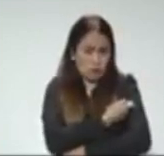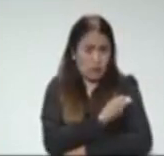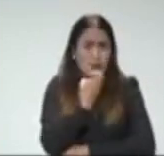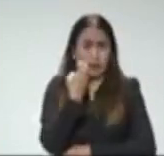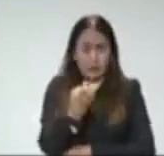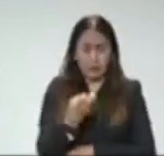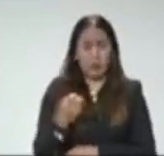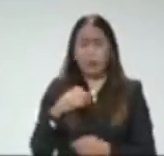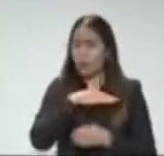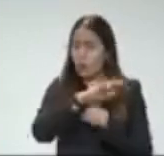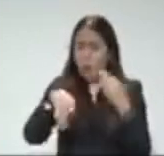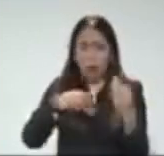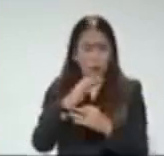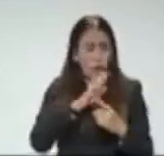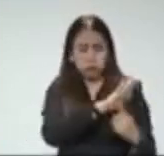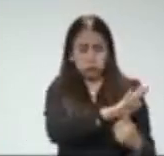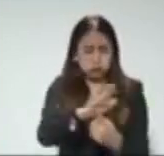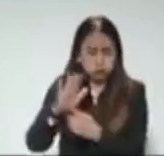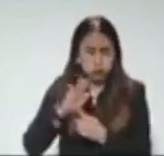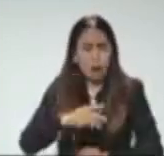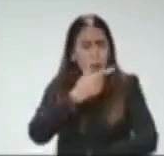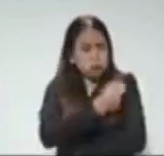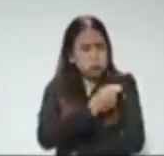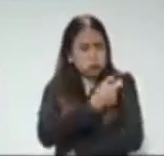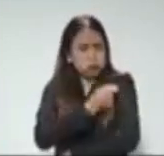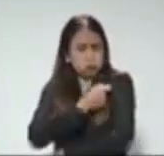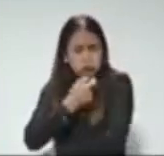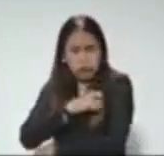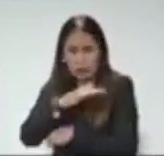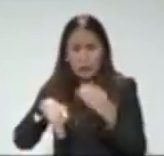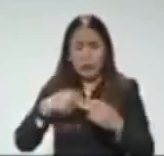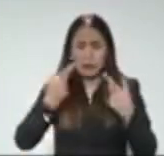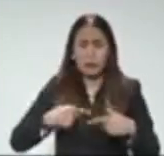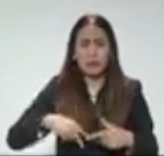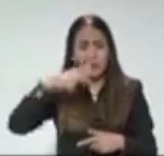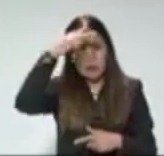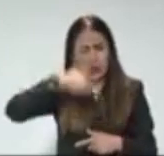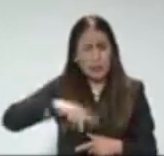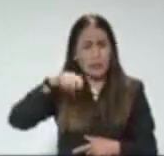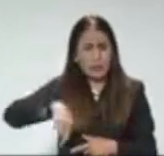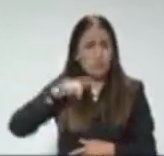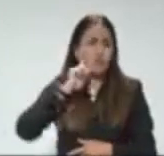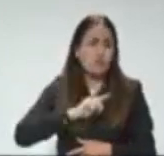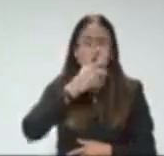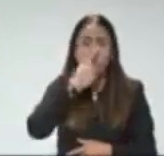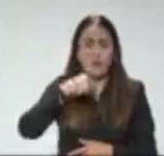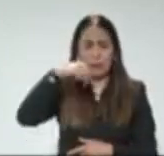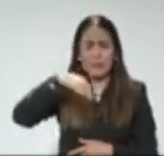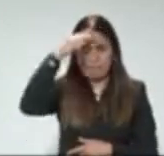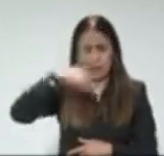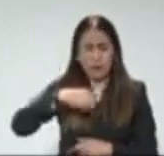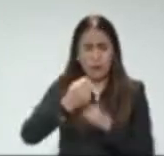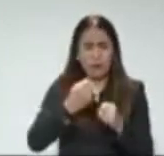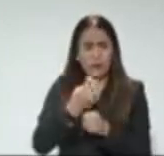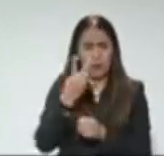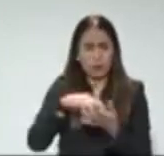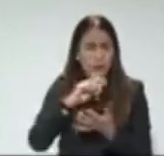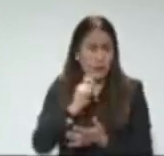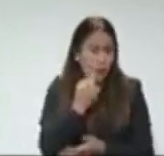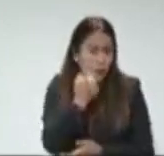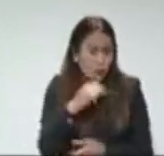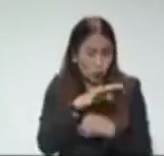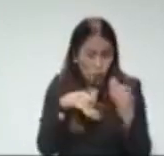disponible para que pueda inocularse a todos los mexicanos y mexicanas en 2021 estamos pensando que si todo va bien